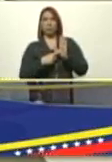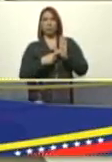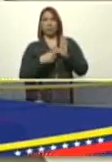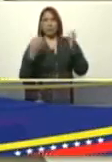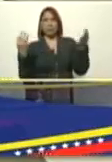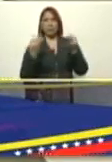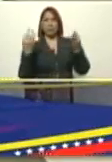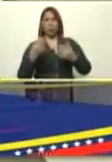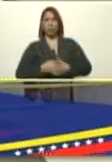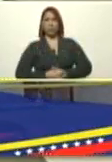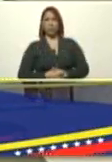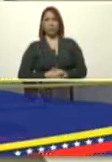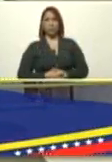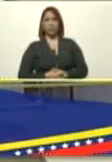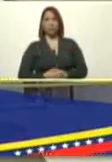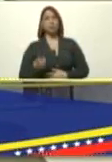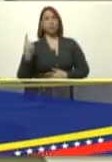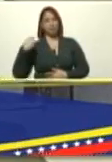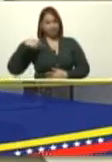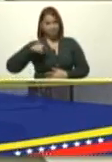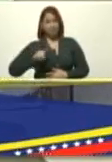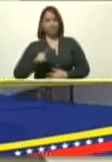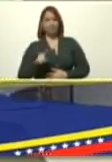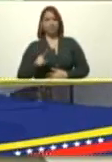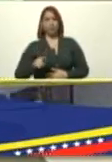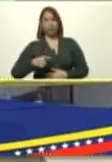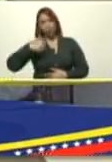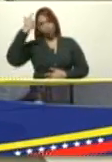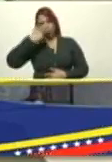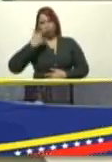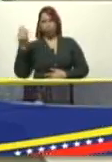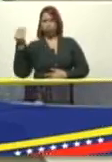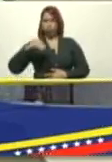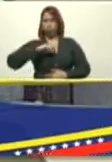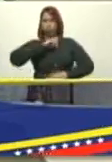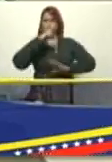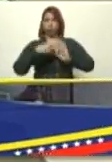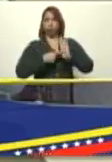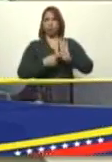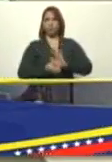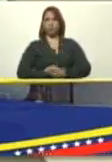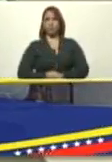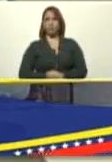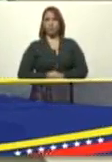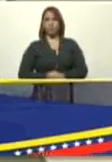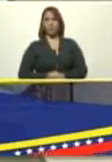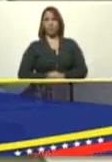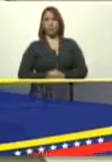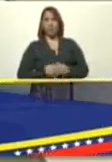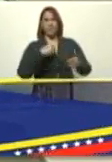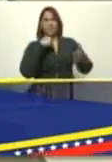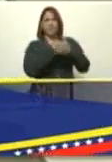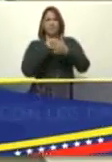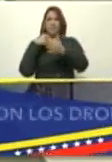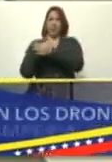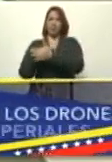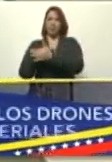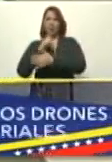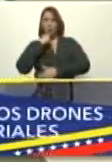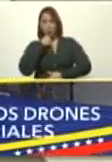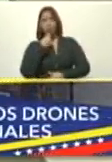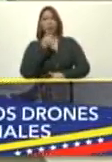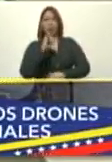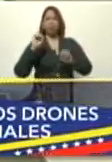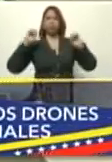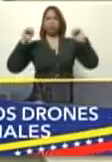seguros y tenemos la certeza más absoluta que de esta batalla Rusia